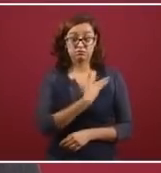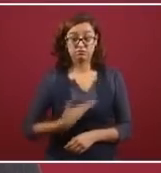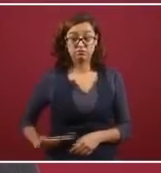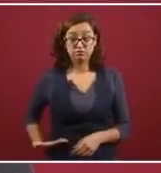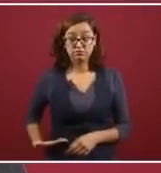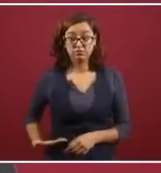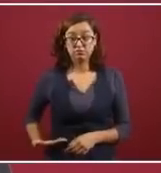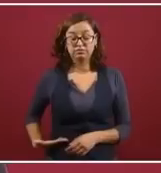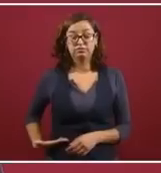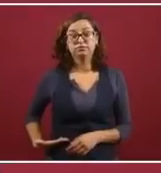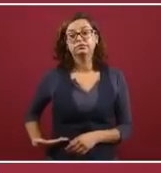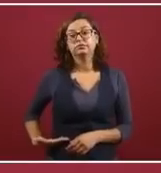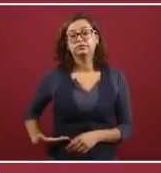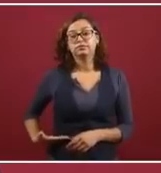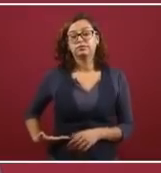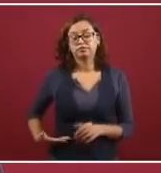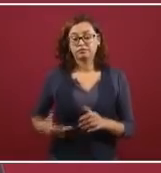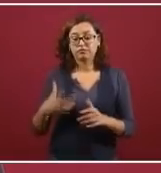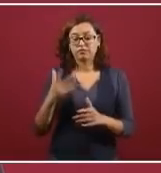presenta